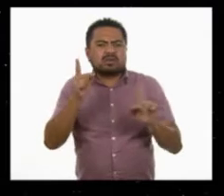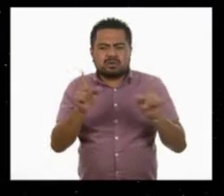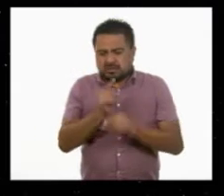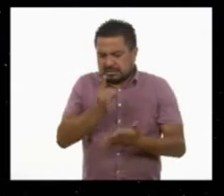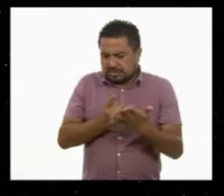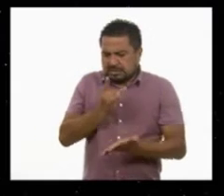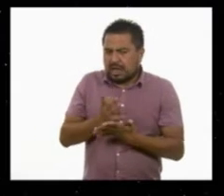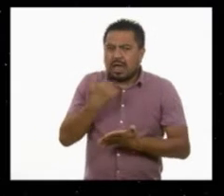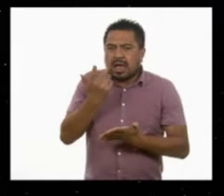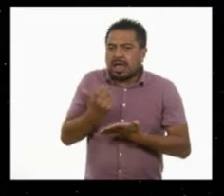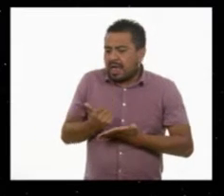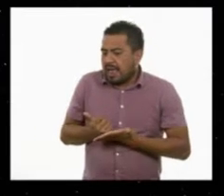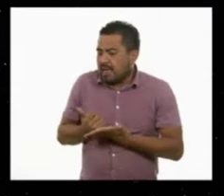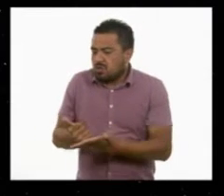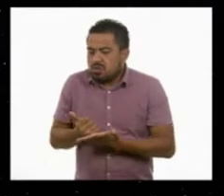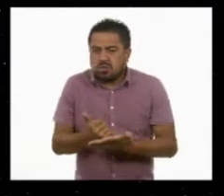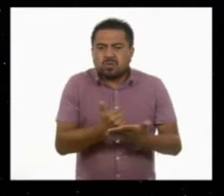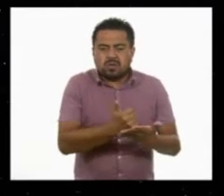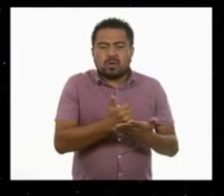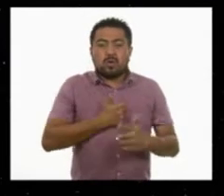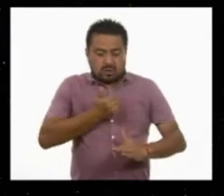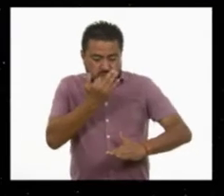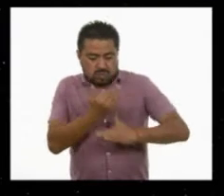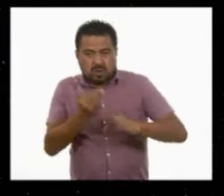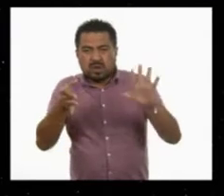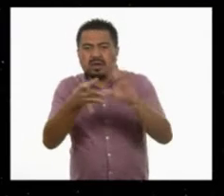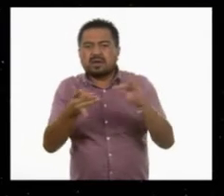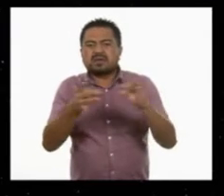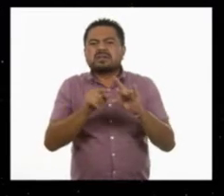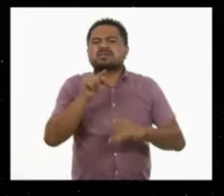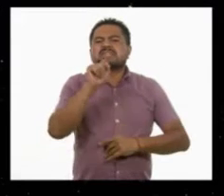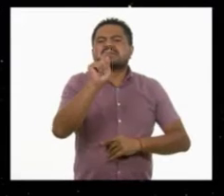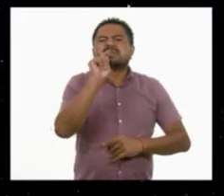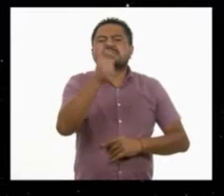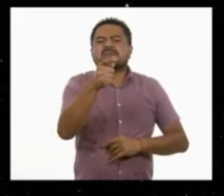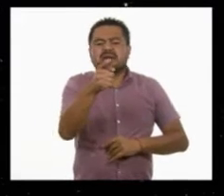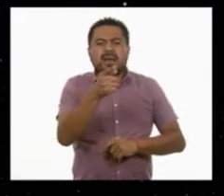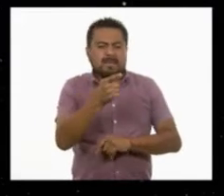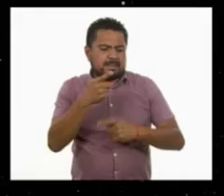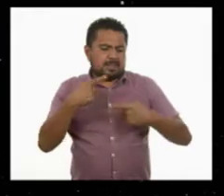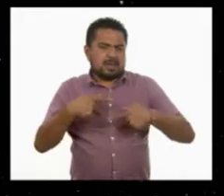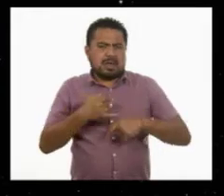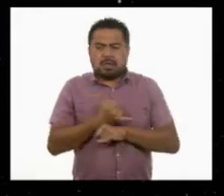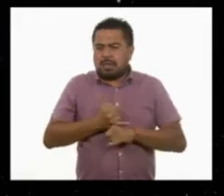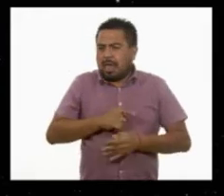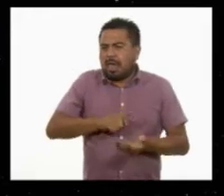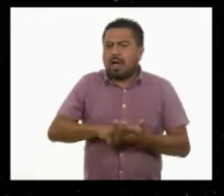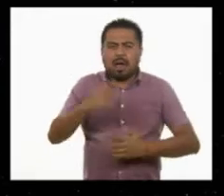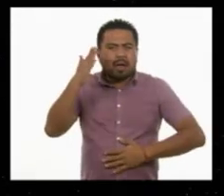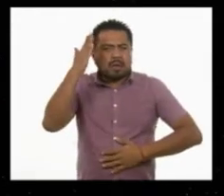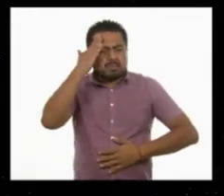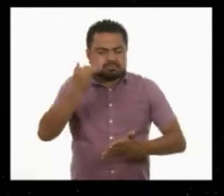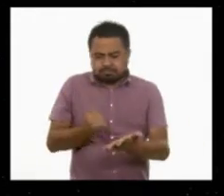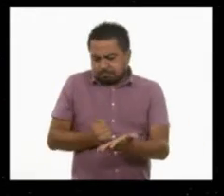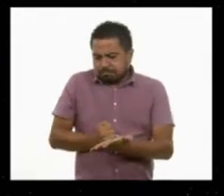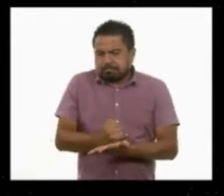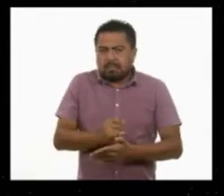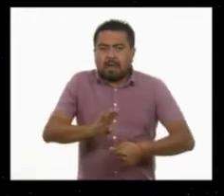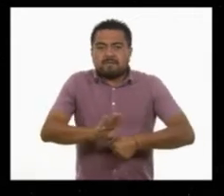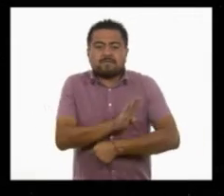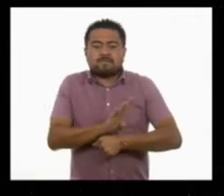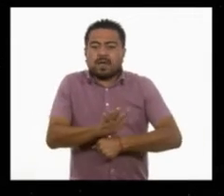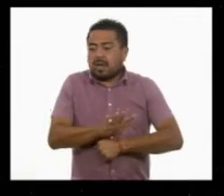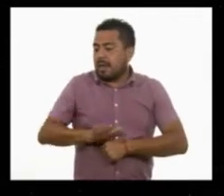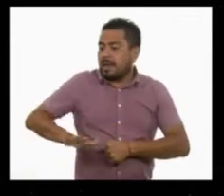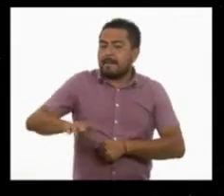ayudar. Quería ayudar. Te lo voy a decir. Eres una persona autónoma y tienes la capacidad de tomar decisiones en beneficio